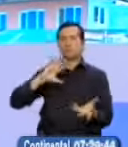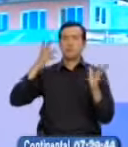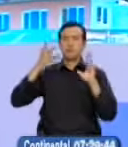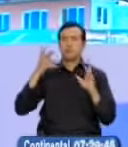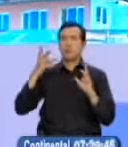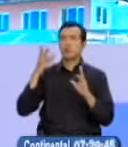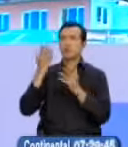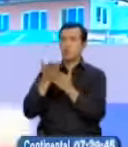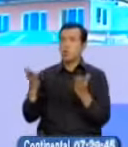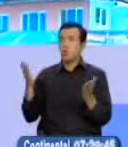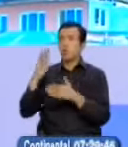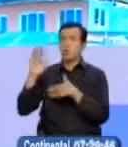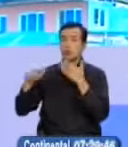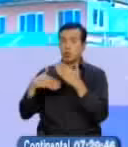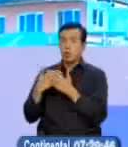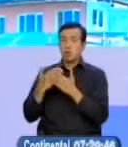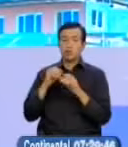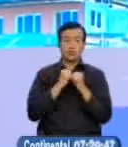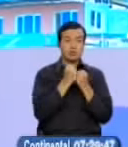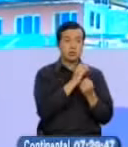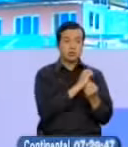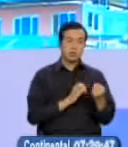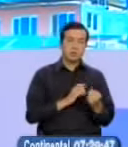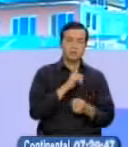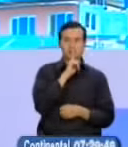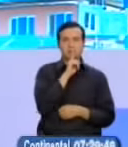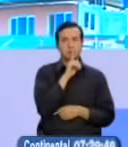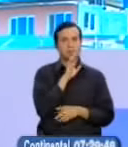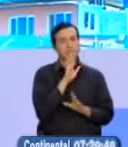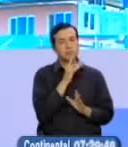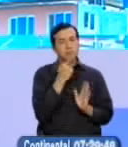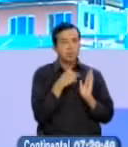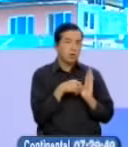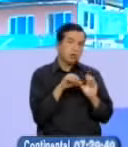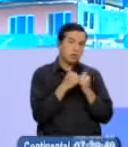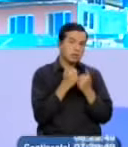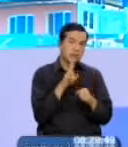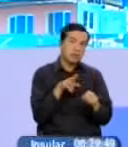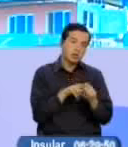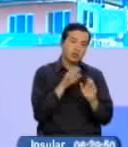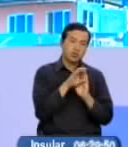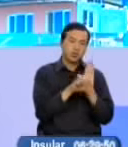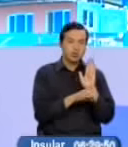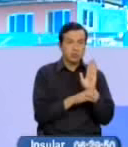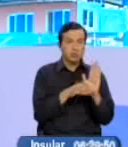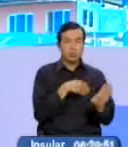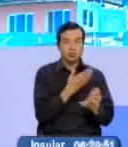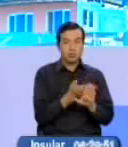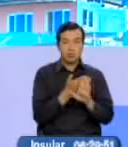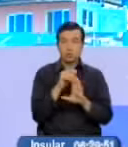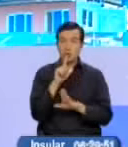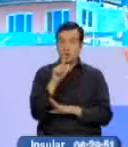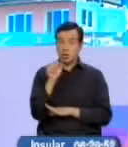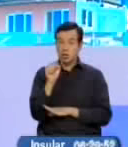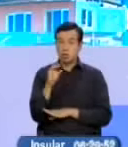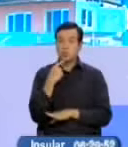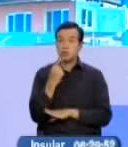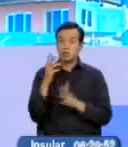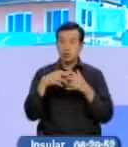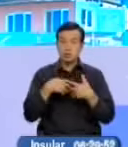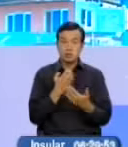desmantelamiento. El Partido Social Cristiano se cuida bastante más de esto y dice, por ejemplo, una Asamblea Nacional Constituyente, como si propone Lasso en este momento, incluso en